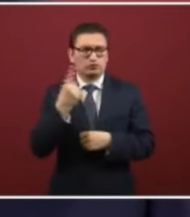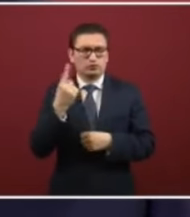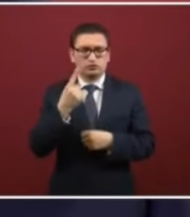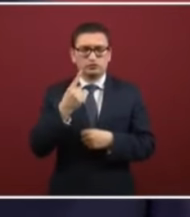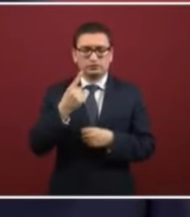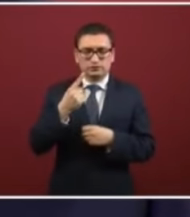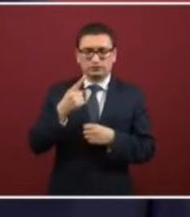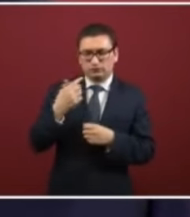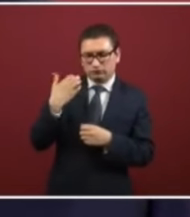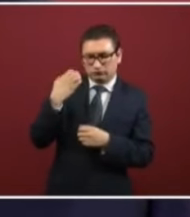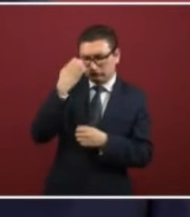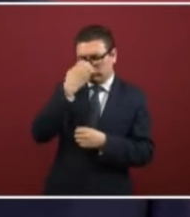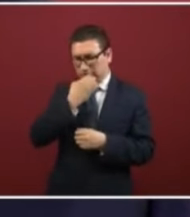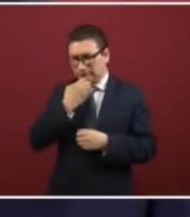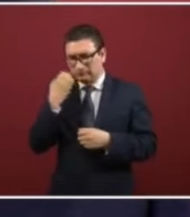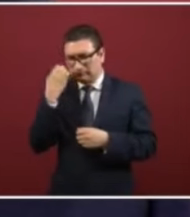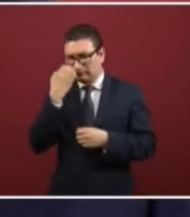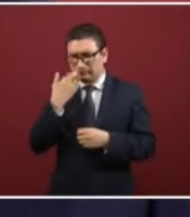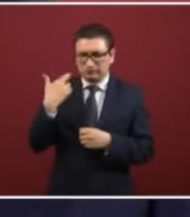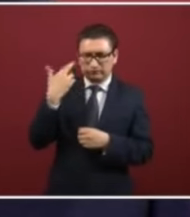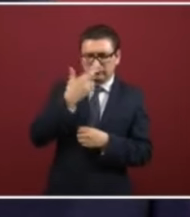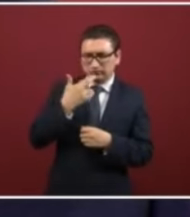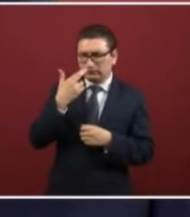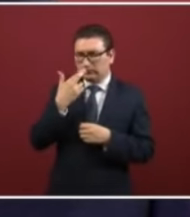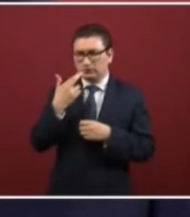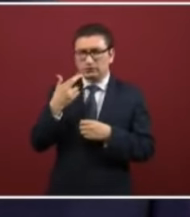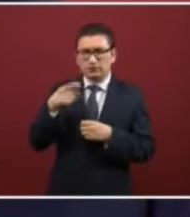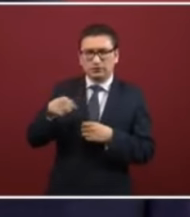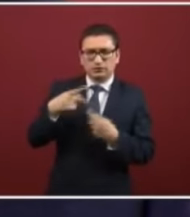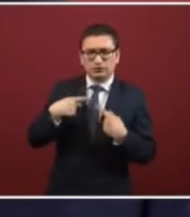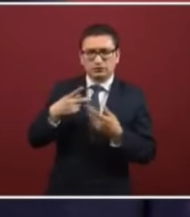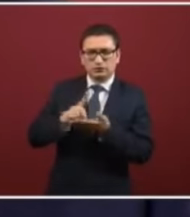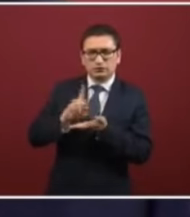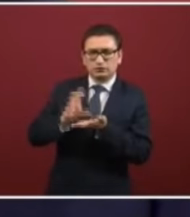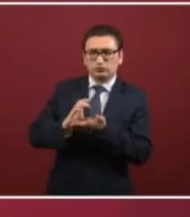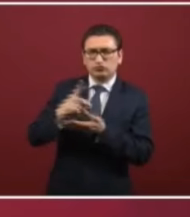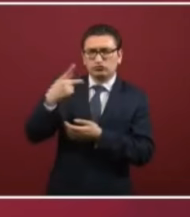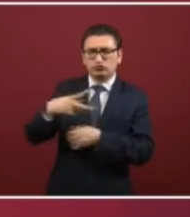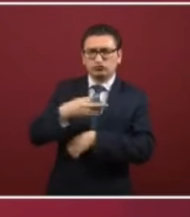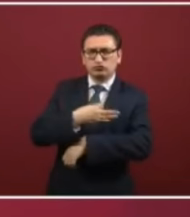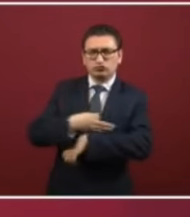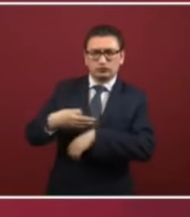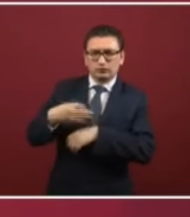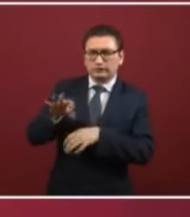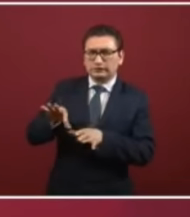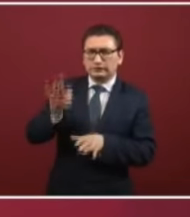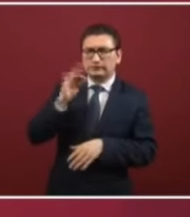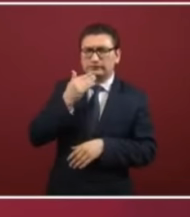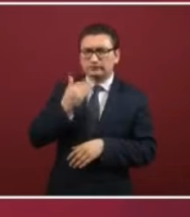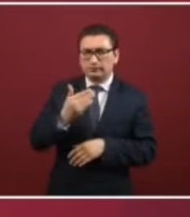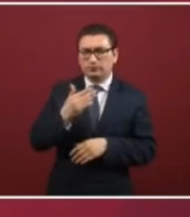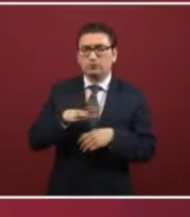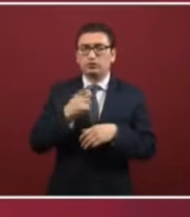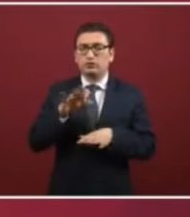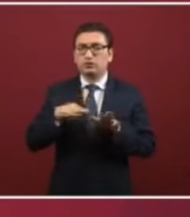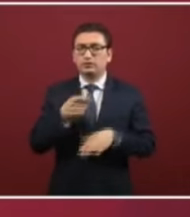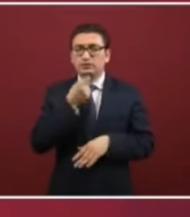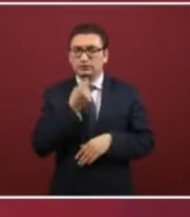escoger bien el familiar, porque son niñas, son niños